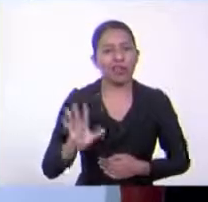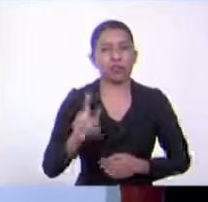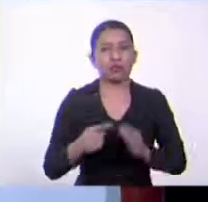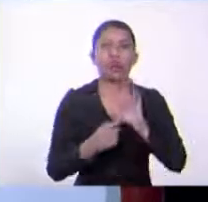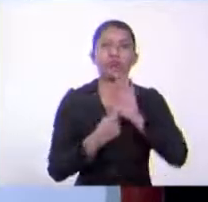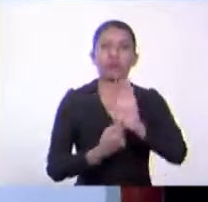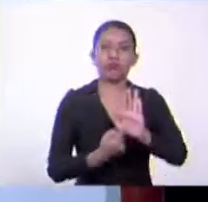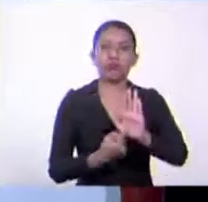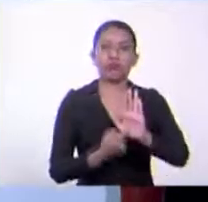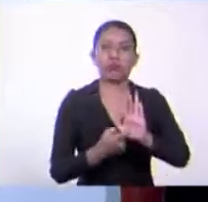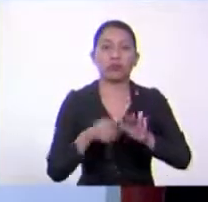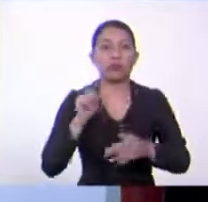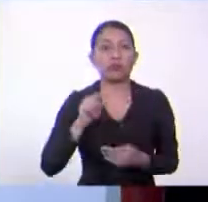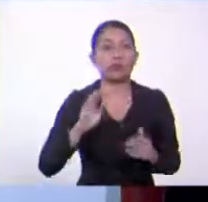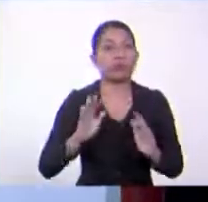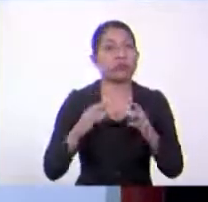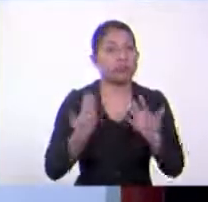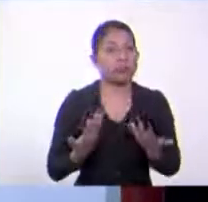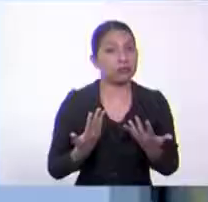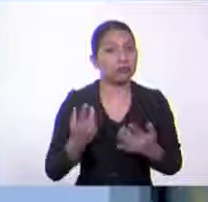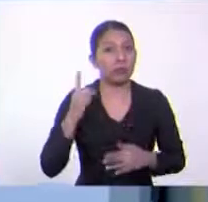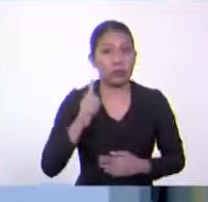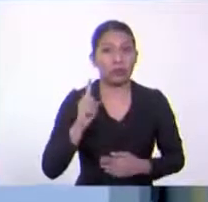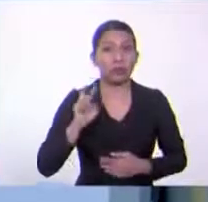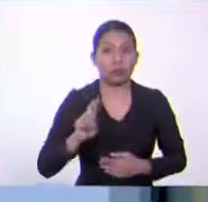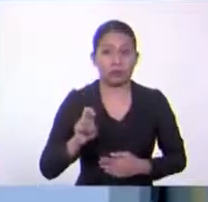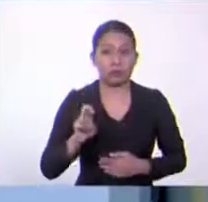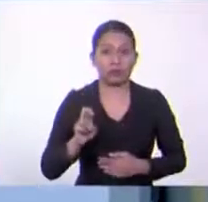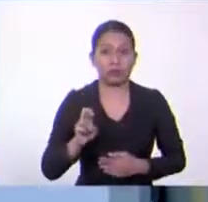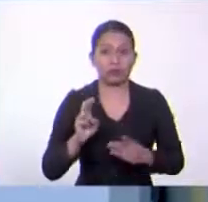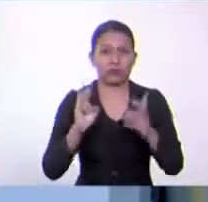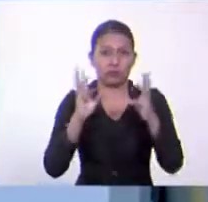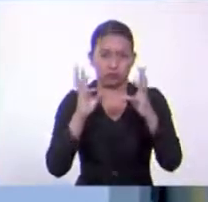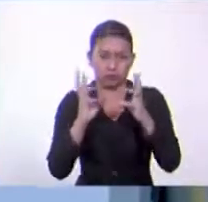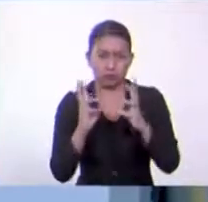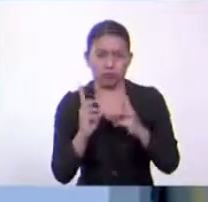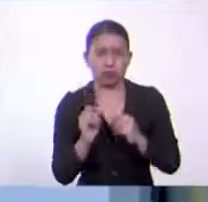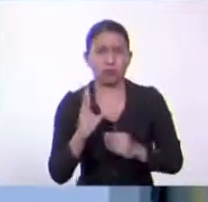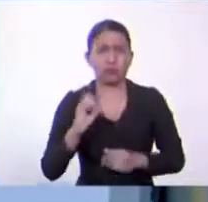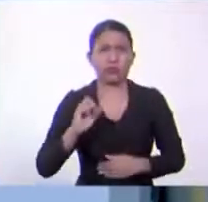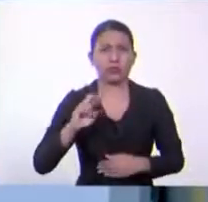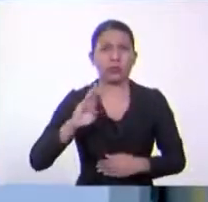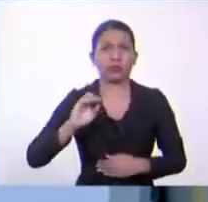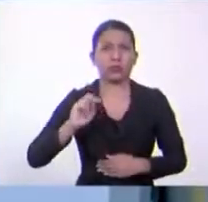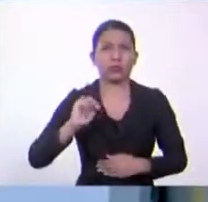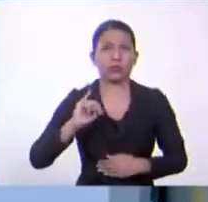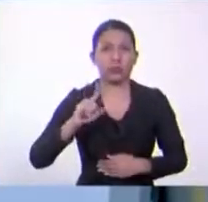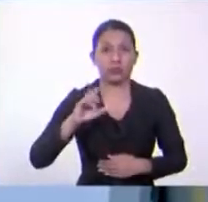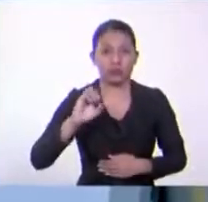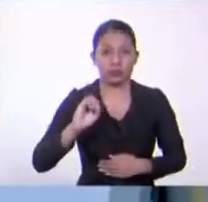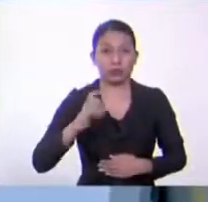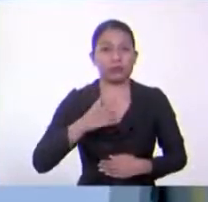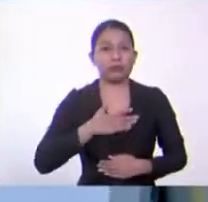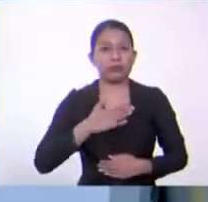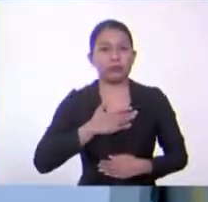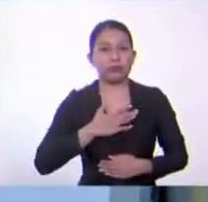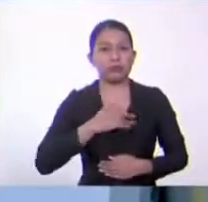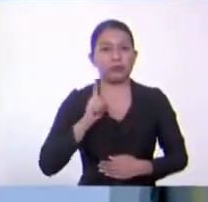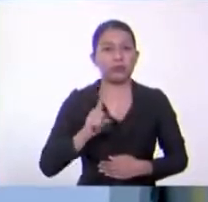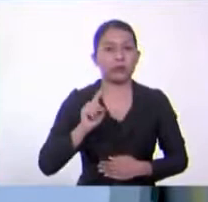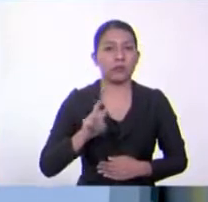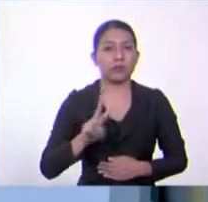muestra es un R, contando el del grupo carbonilo, tenemos 1,